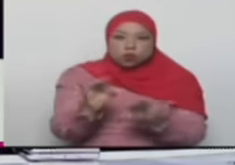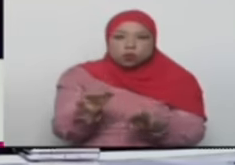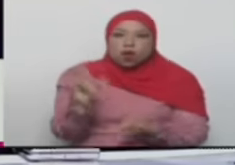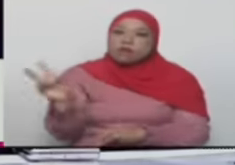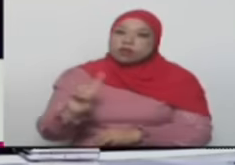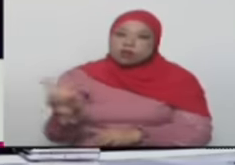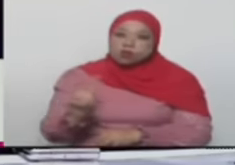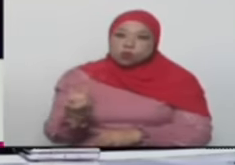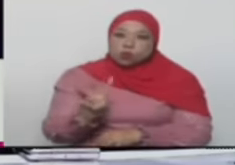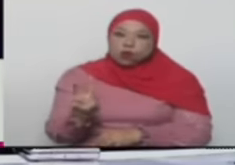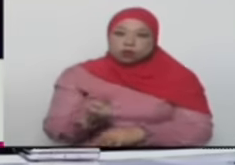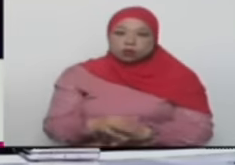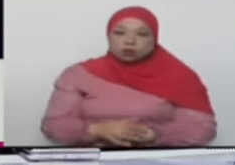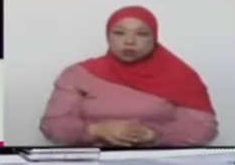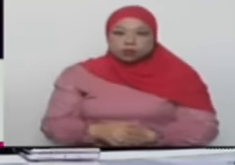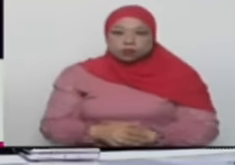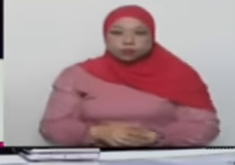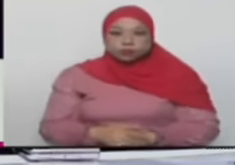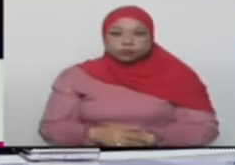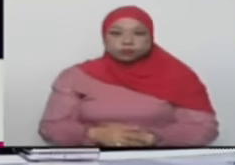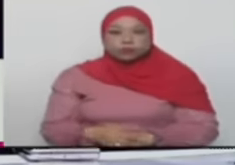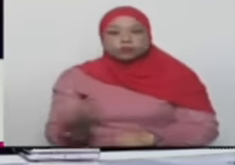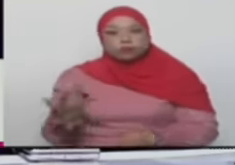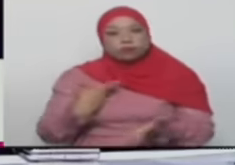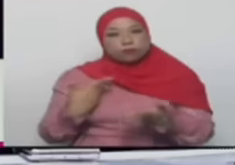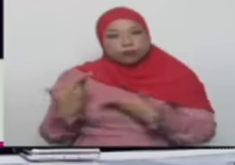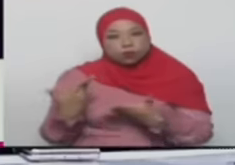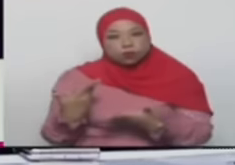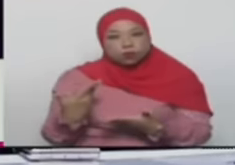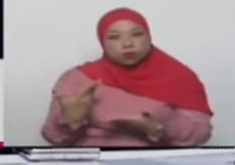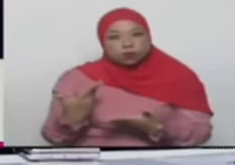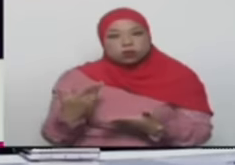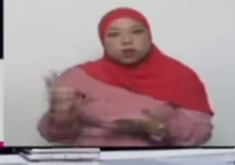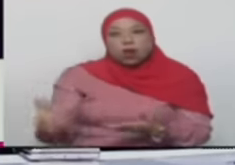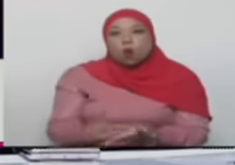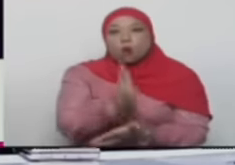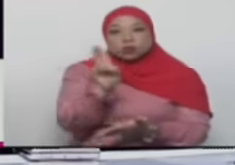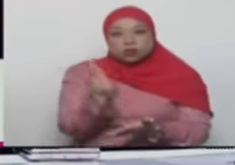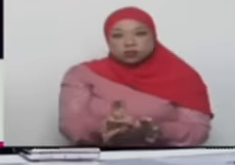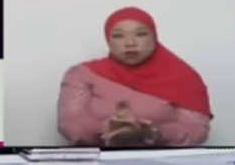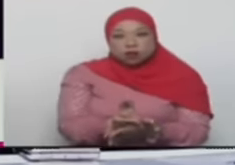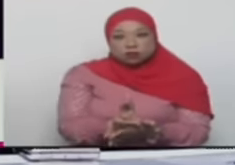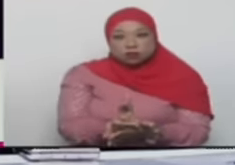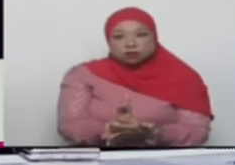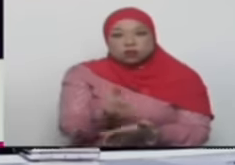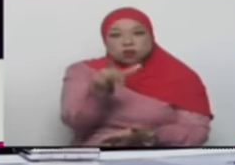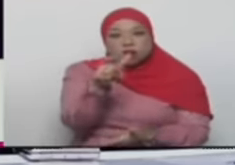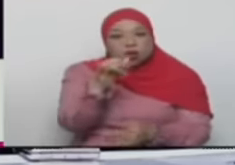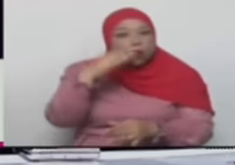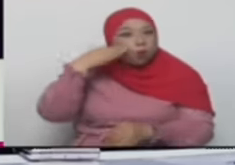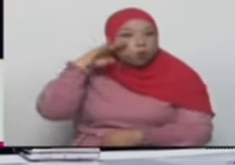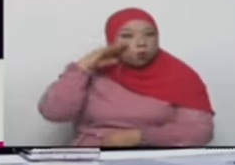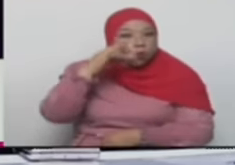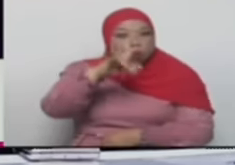país, la sociedad, es para utilizar